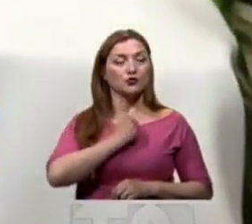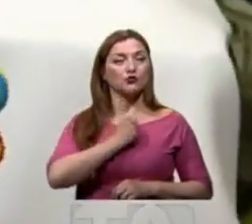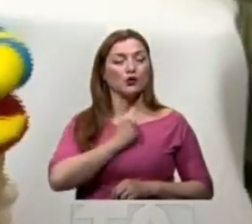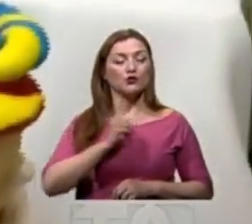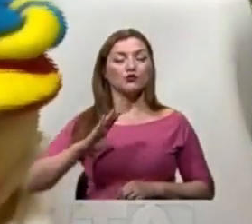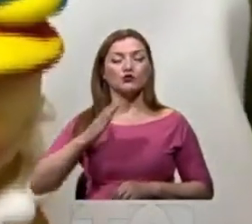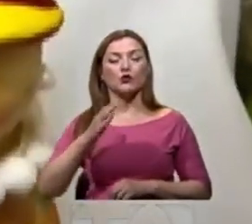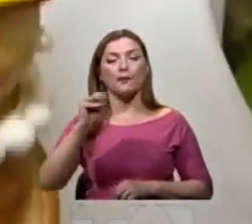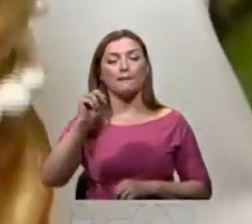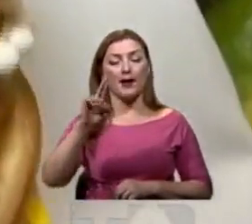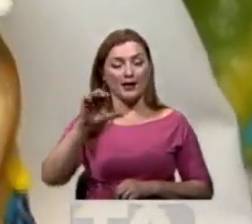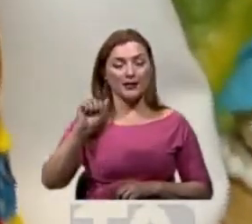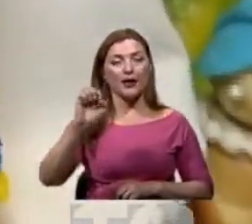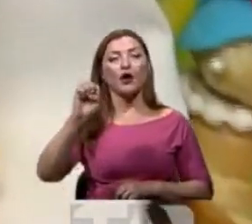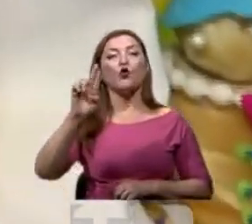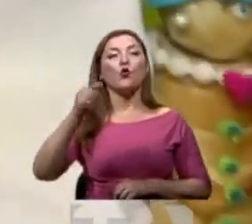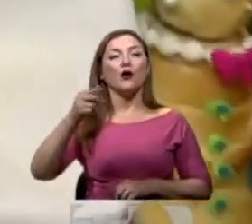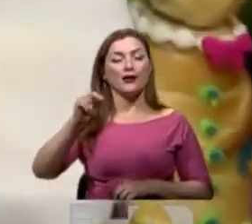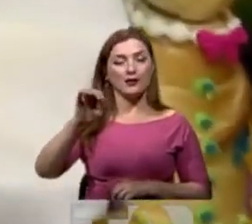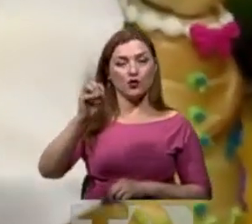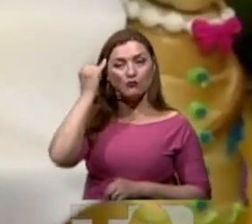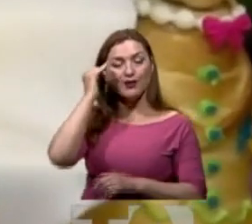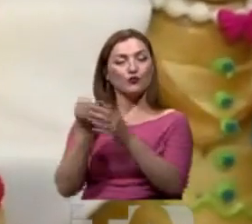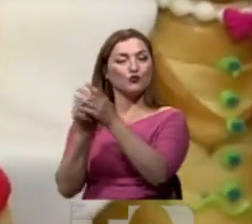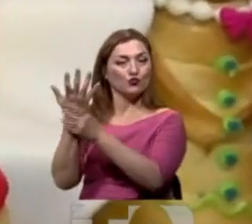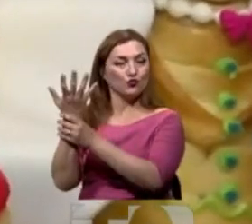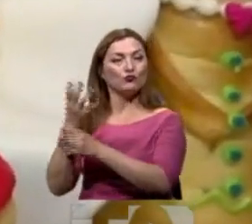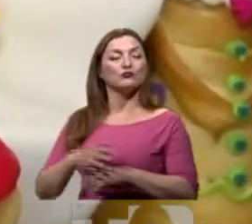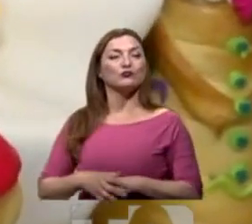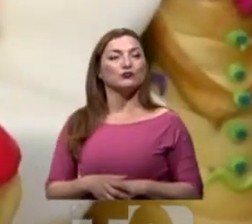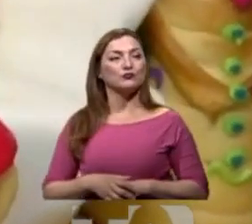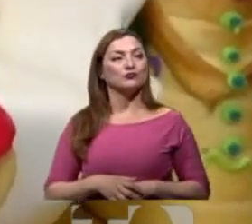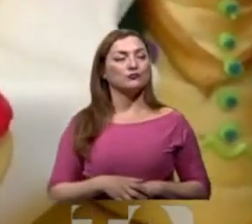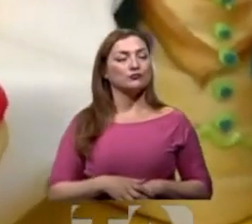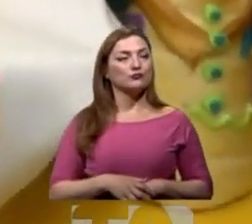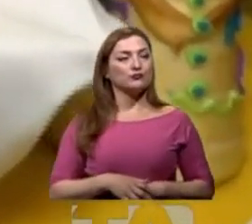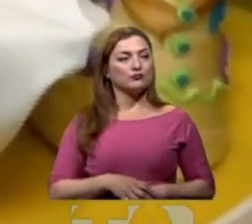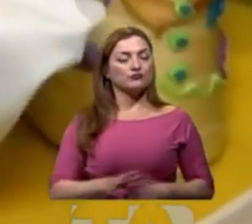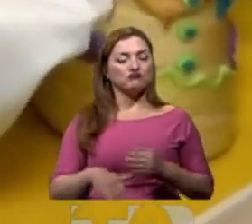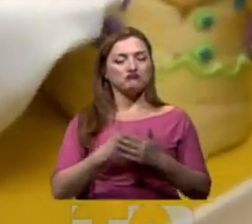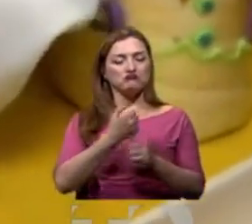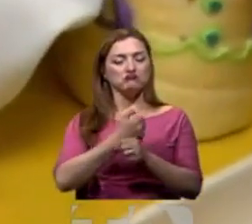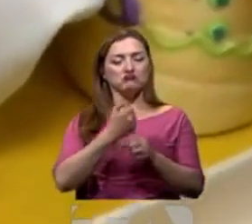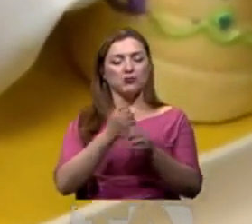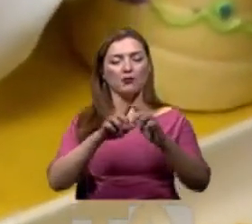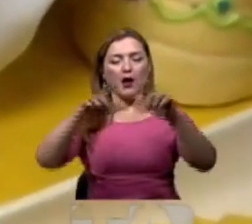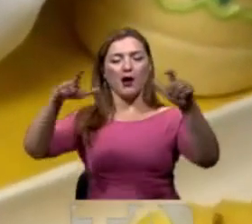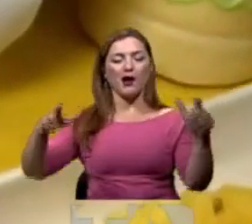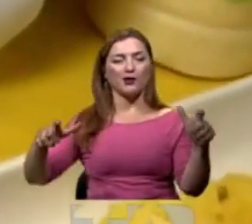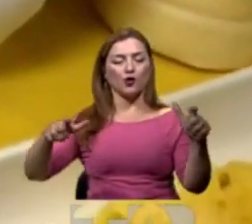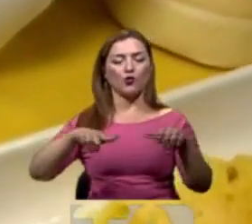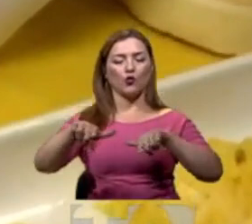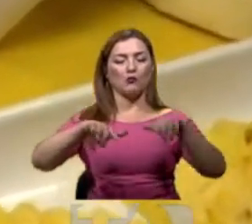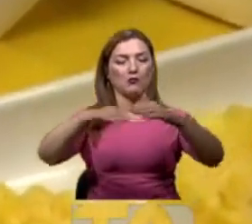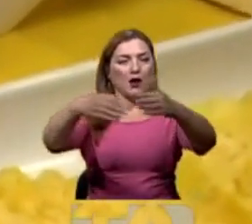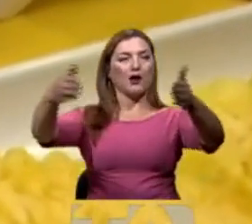María Eugenia, el señor Carlos, son los creadores, ¿sí? Está con algo muy pequeño por acá atrás. nos ha ido muy bien. Ahora estamos ampliados, tenemos esta parte de aquí,